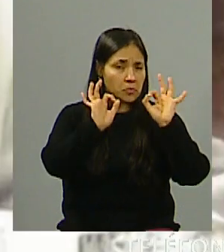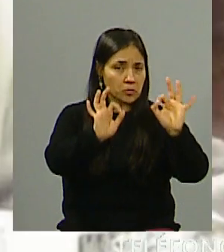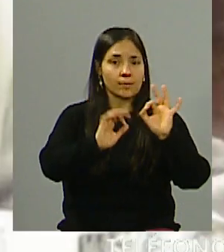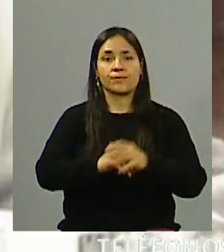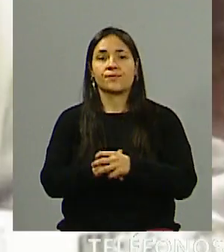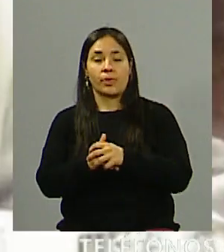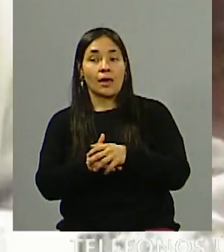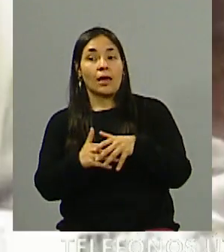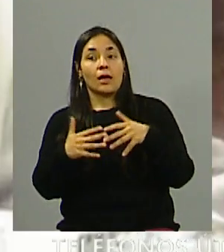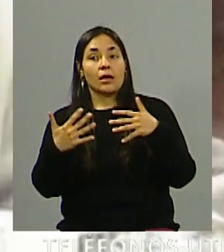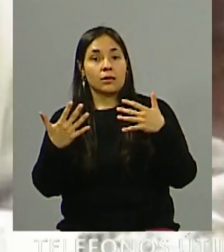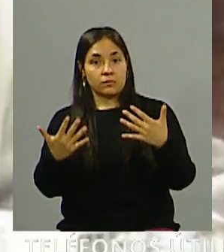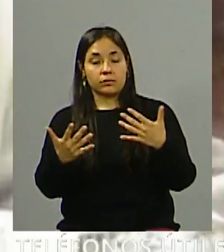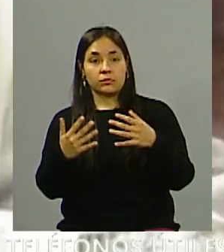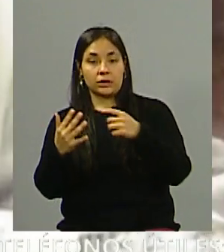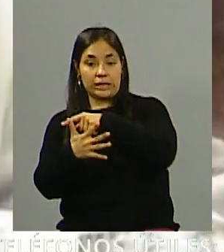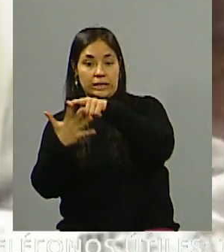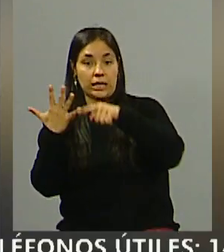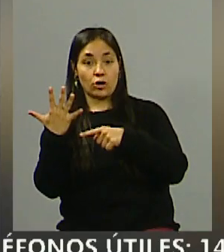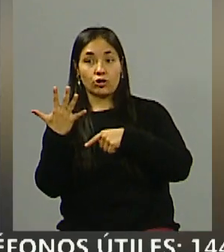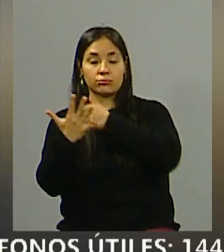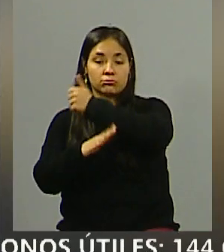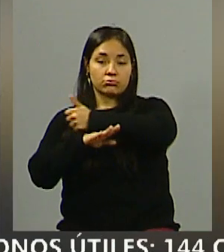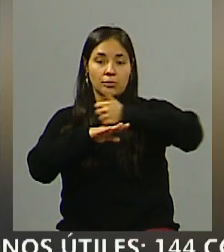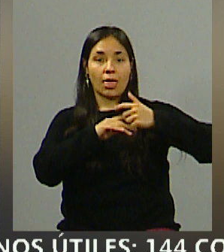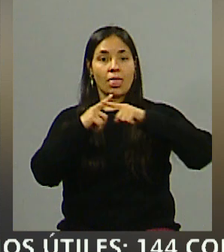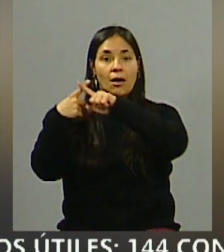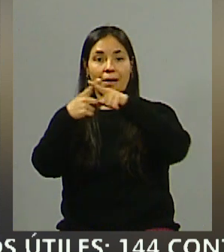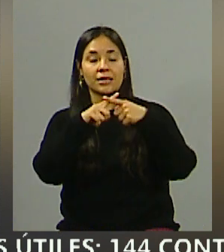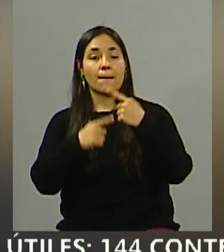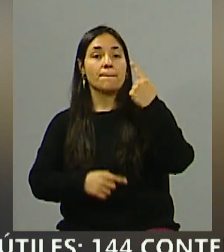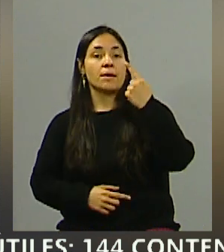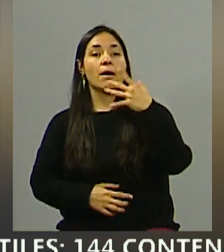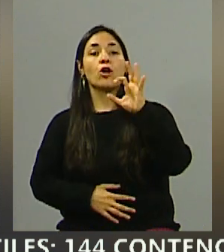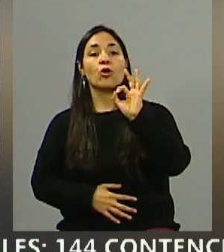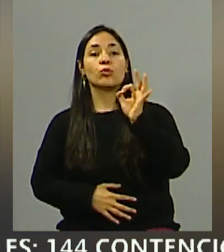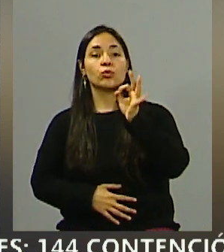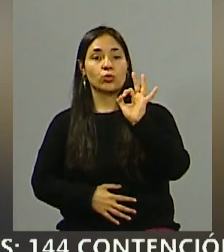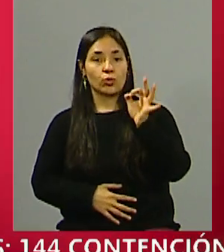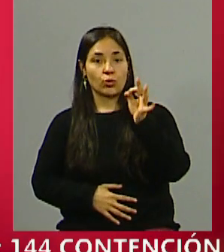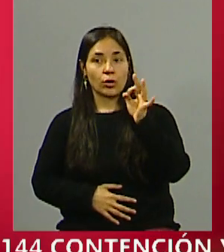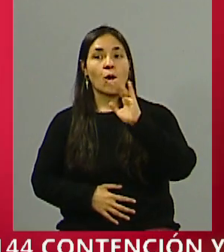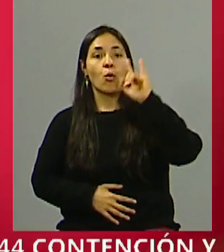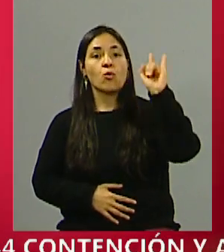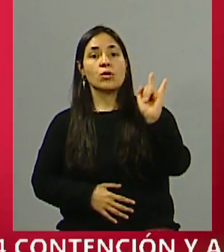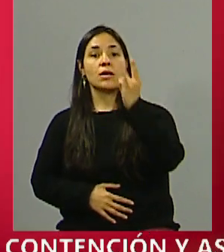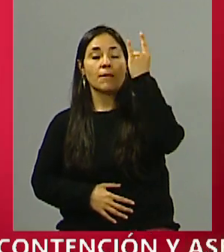Decíamos, los 5 candidatos van a debatir el 1 de octubre en la